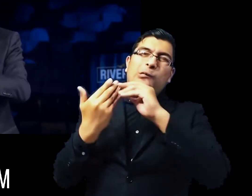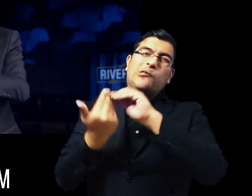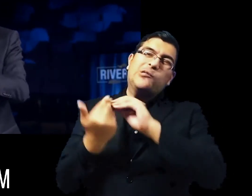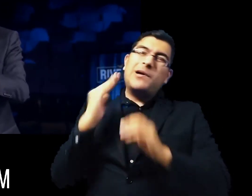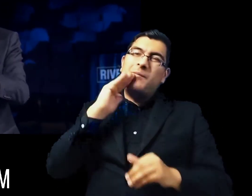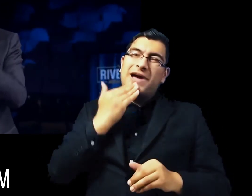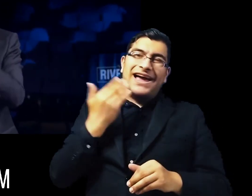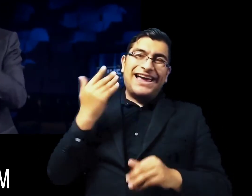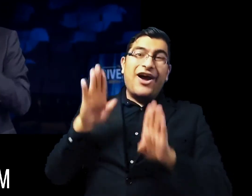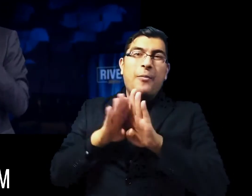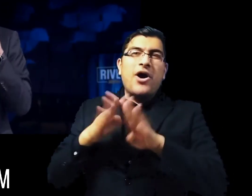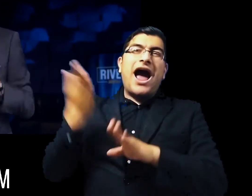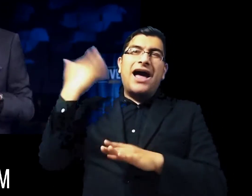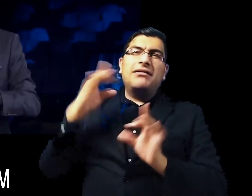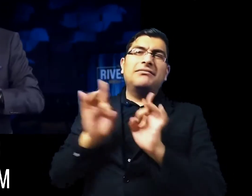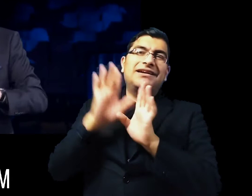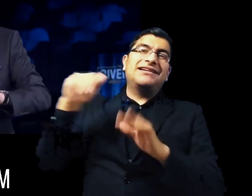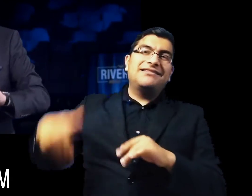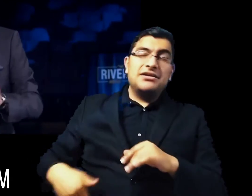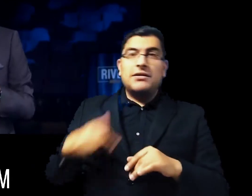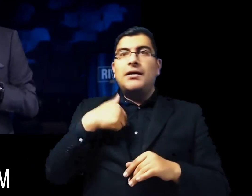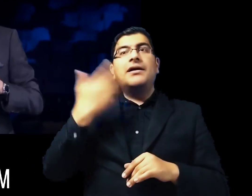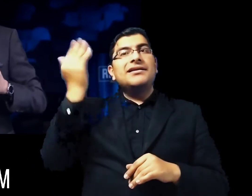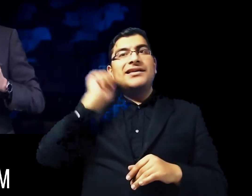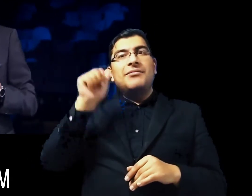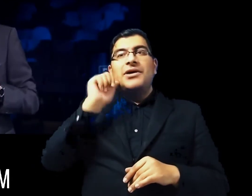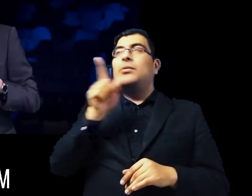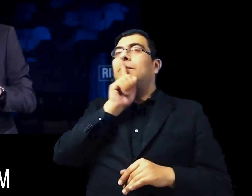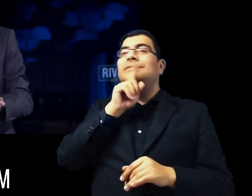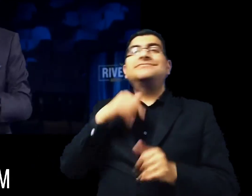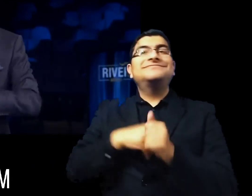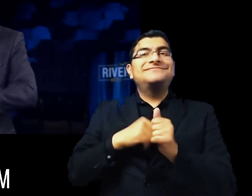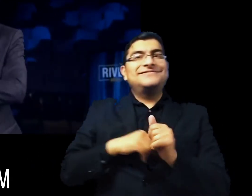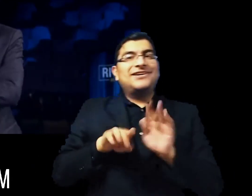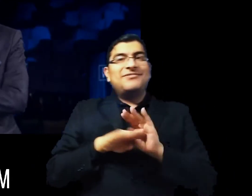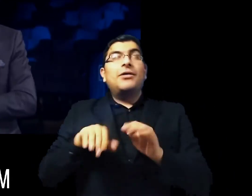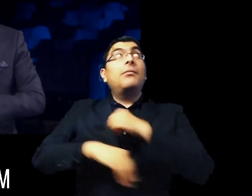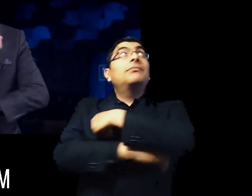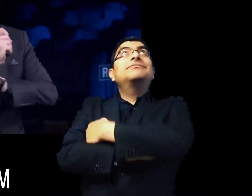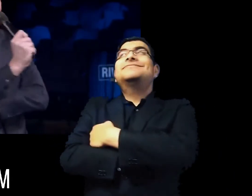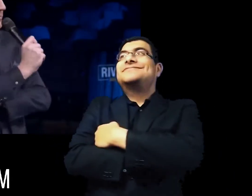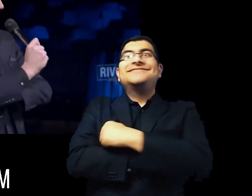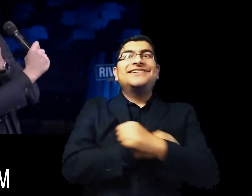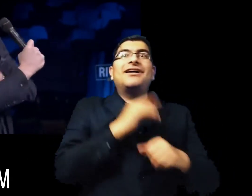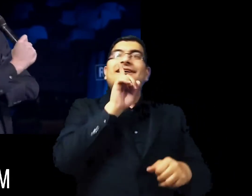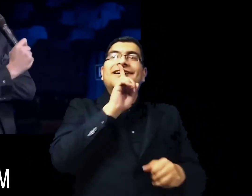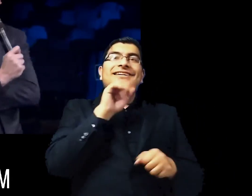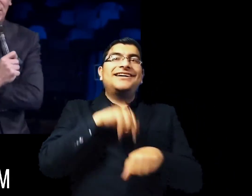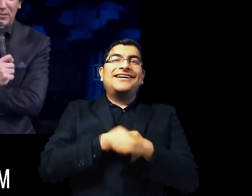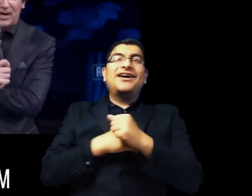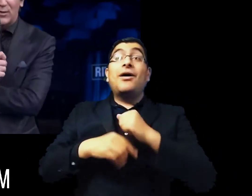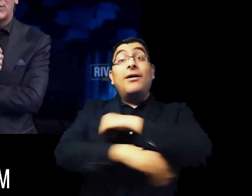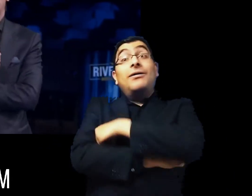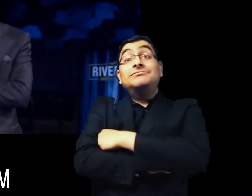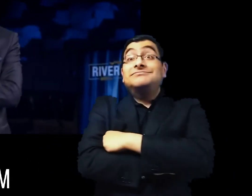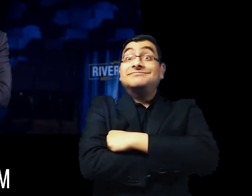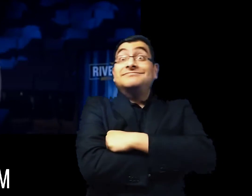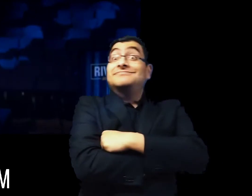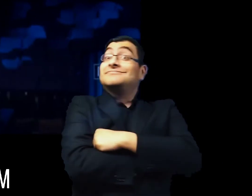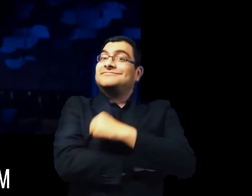razón. Y yo siempre oculté durante muchos años la mano porque me avergonzaba. En las conferencias de prensa metía esta mano